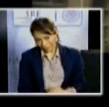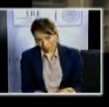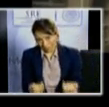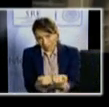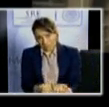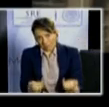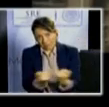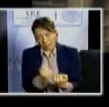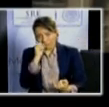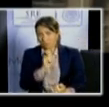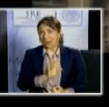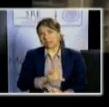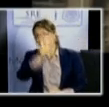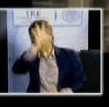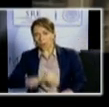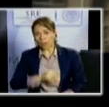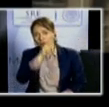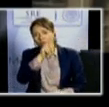de los Estados Unidos,